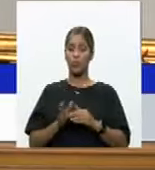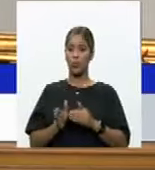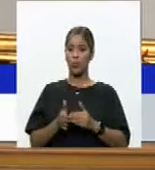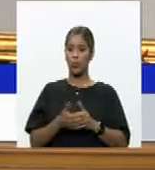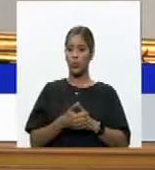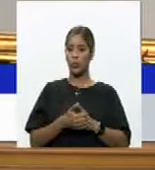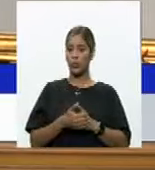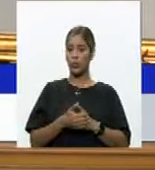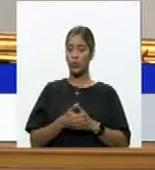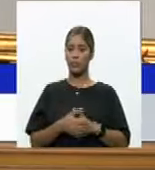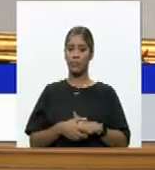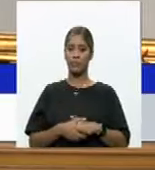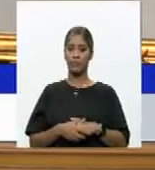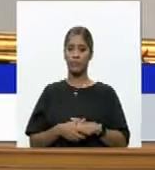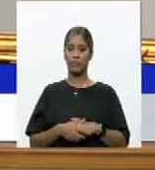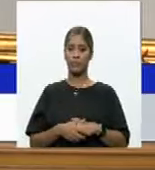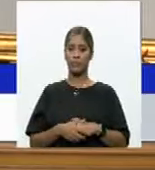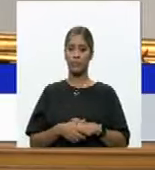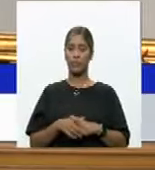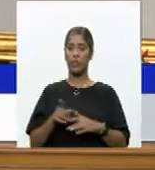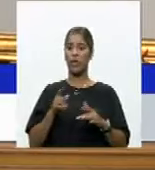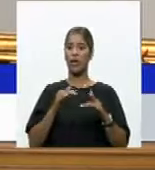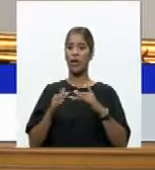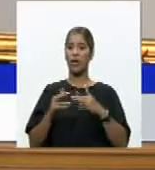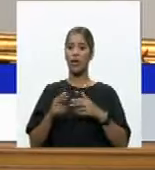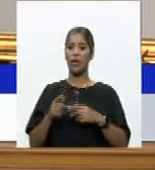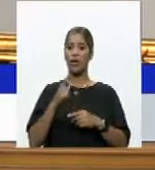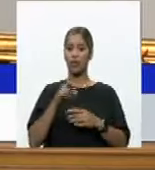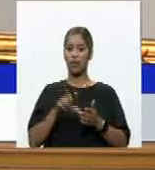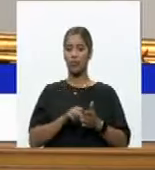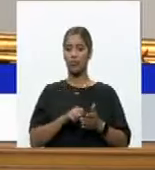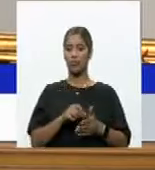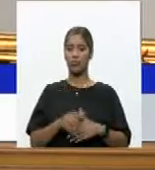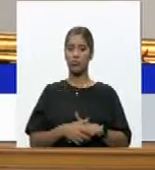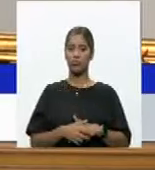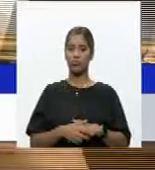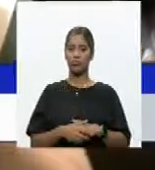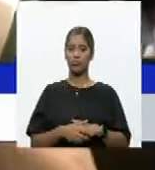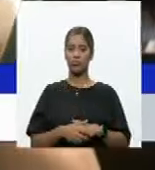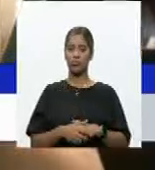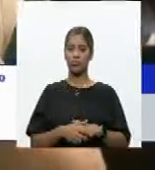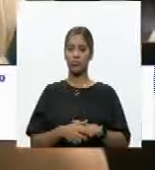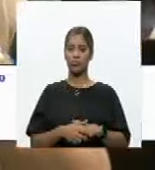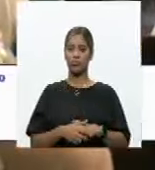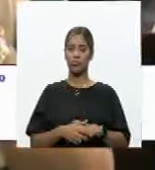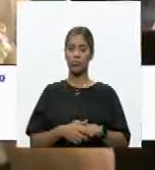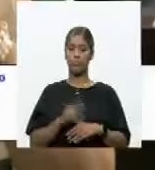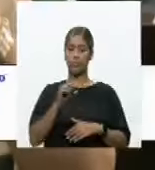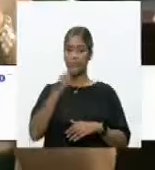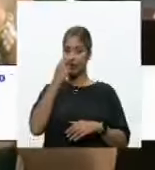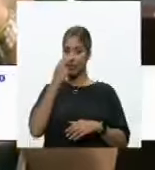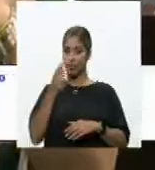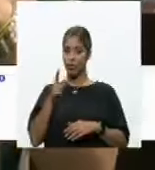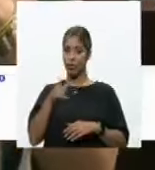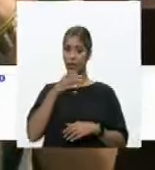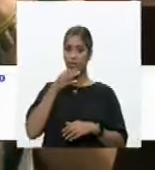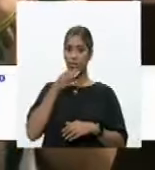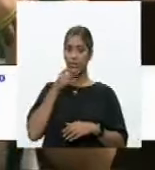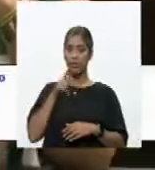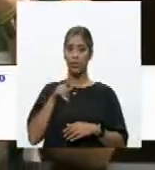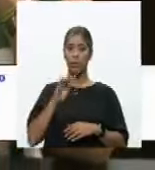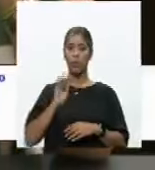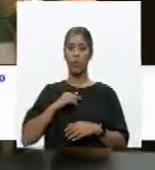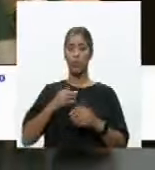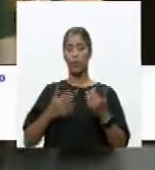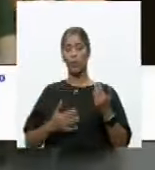ocultado a unos guerrilleros en su conuco. Y de esa visita y de esa tarde y del 4